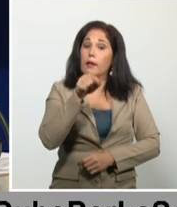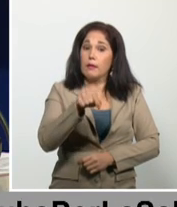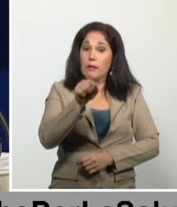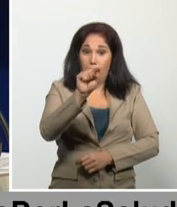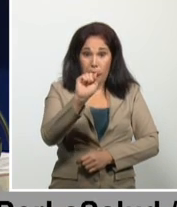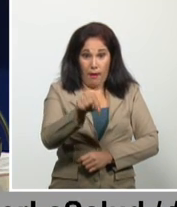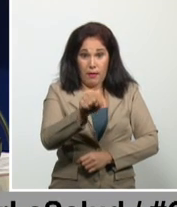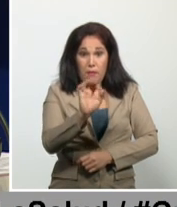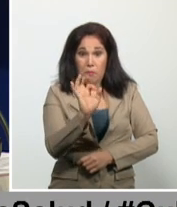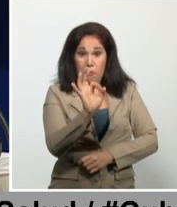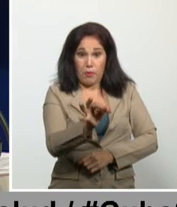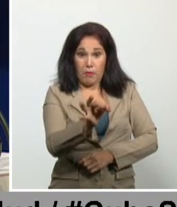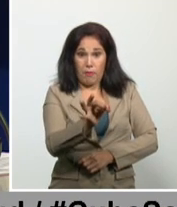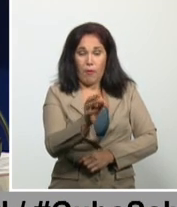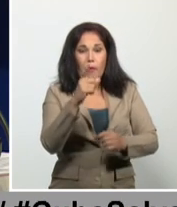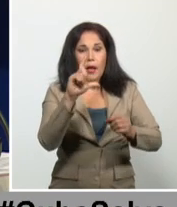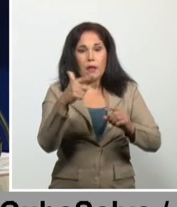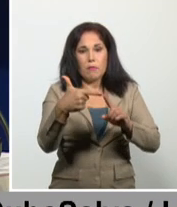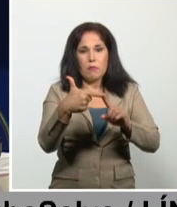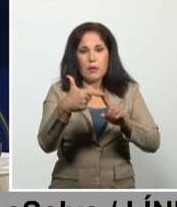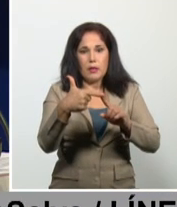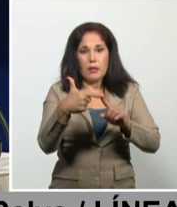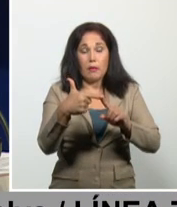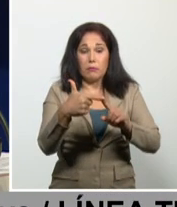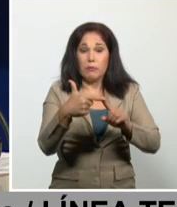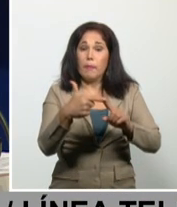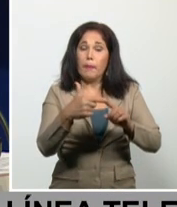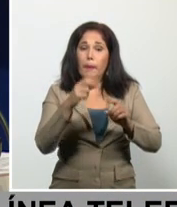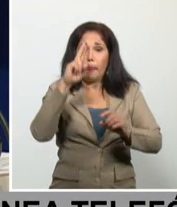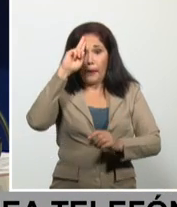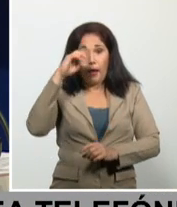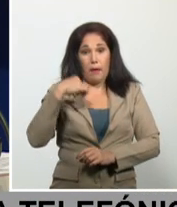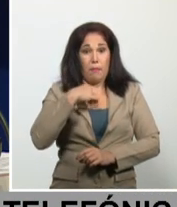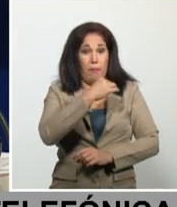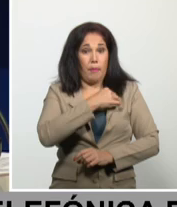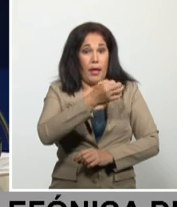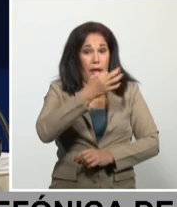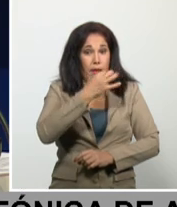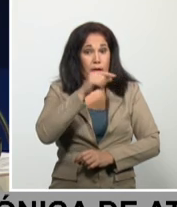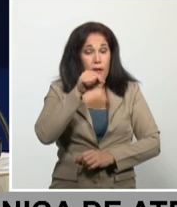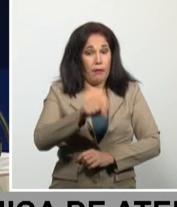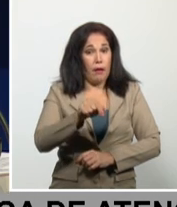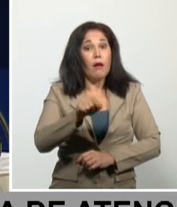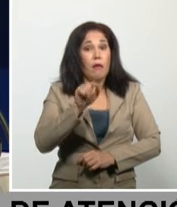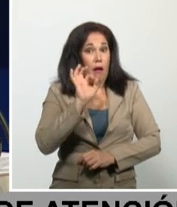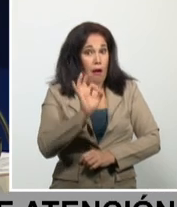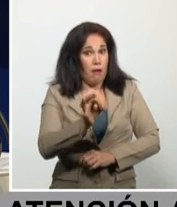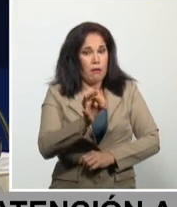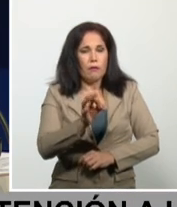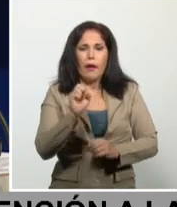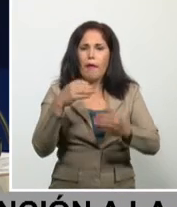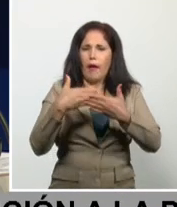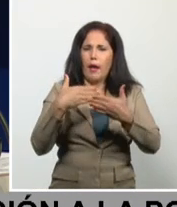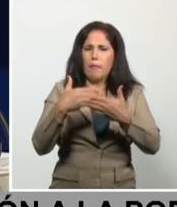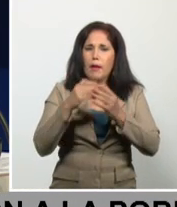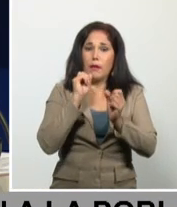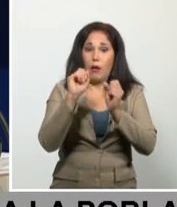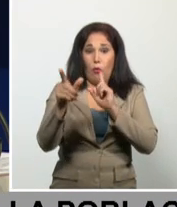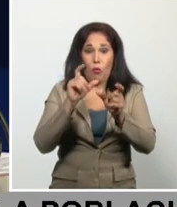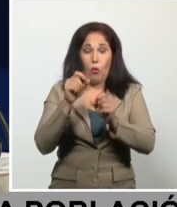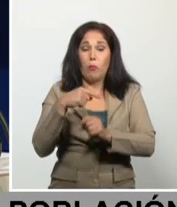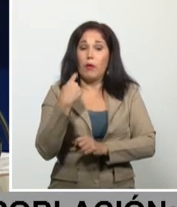cual estuvo el vicepresidente de Medicuba, el doctor Lázaro Silva, que es la empresa importadora